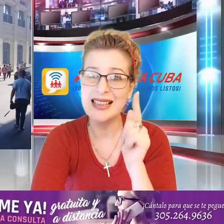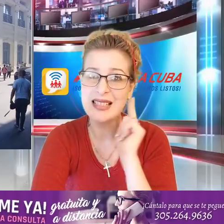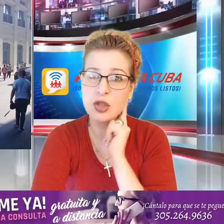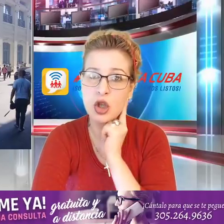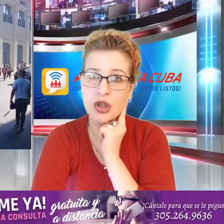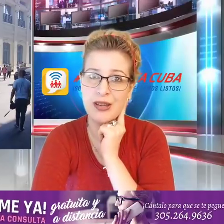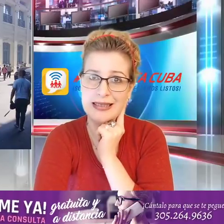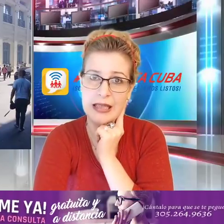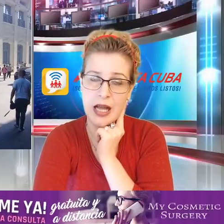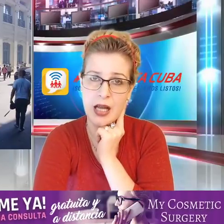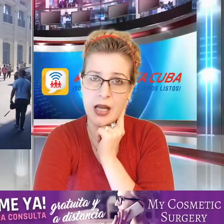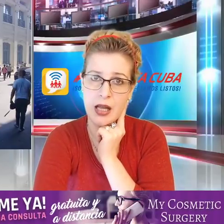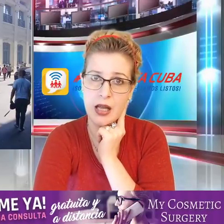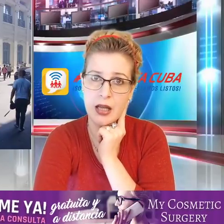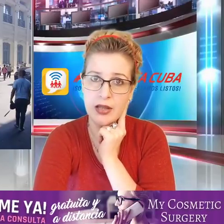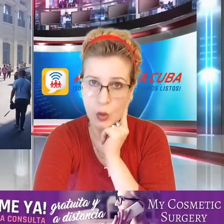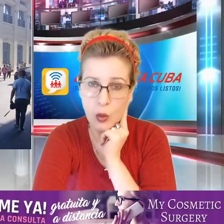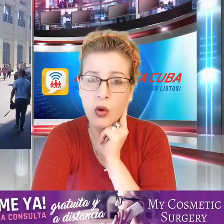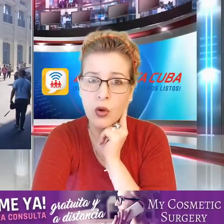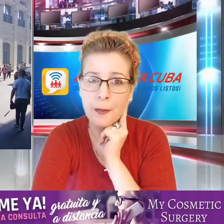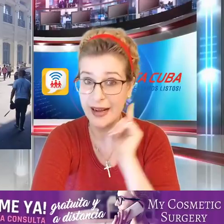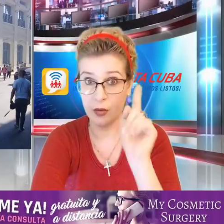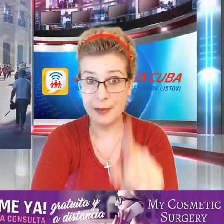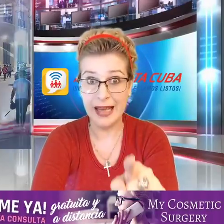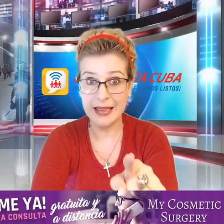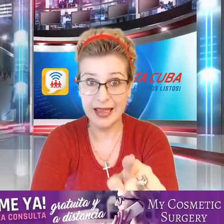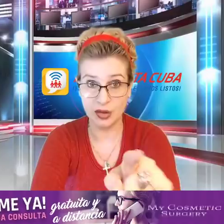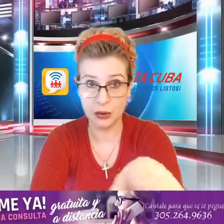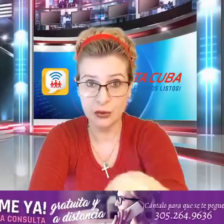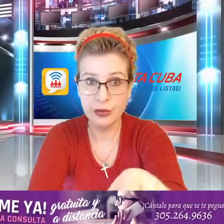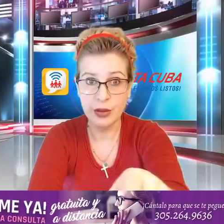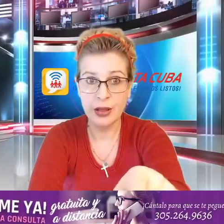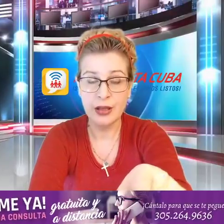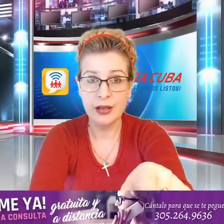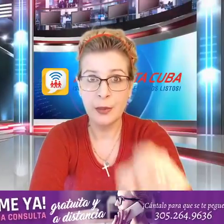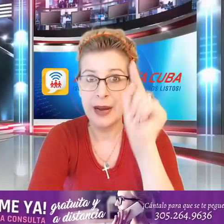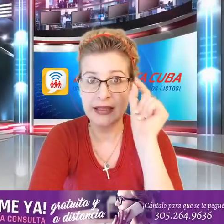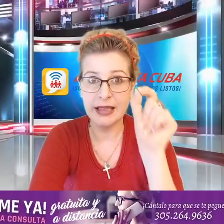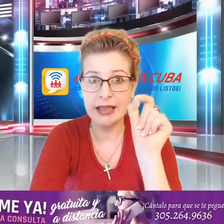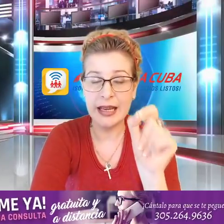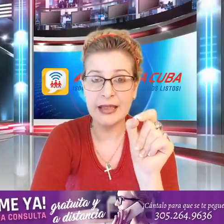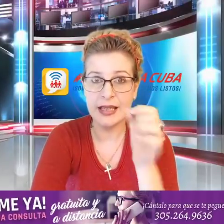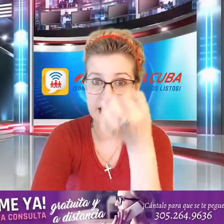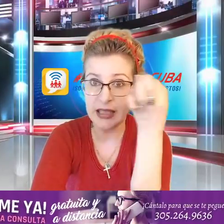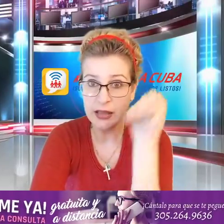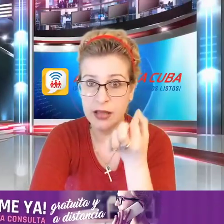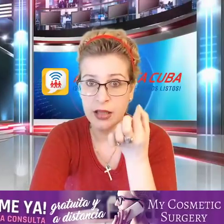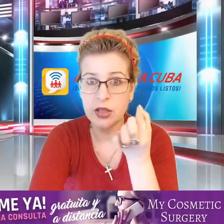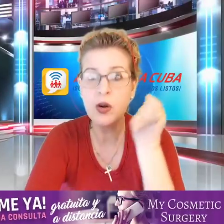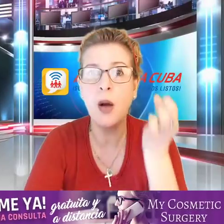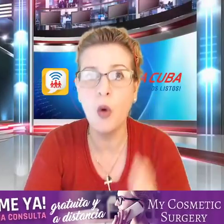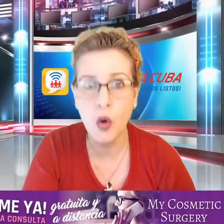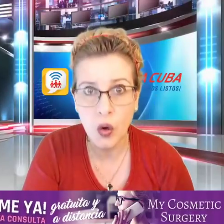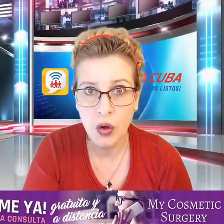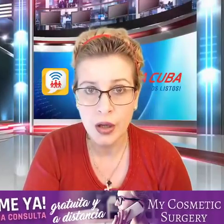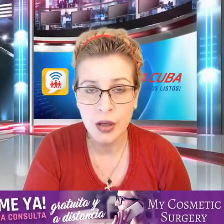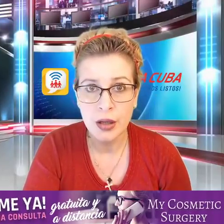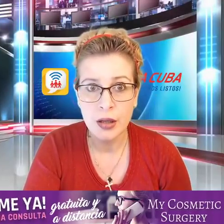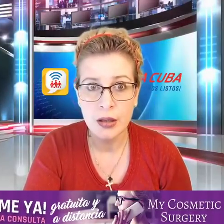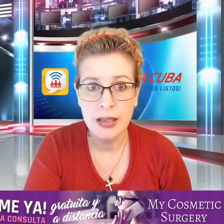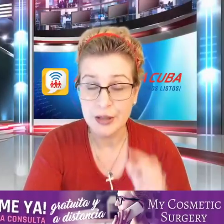hasta las 12 del día. Estuvo para comprar esto. Un paquete de detergente así y un